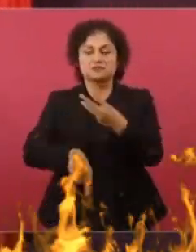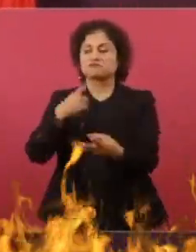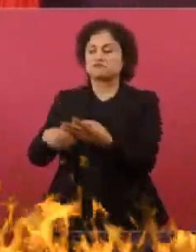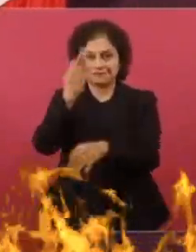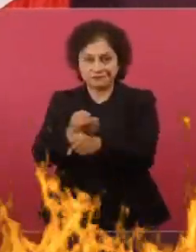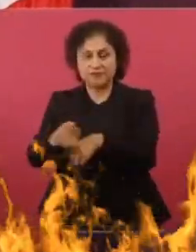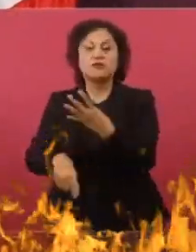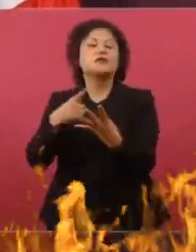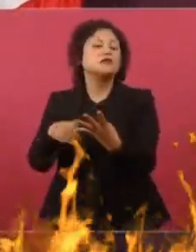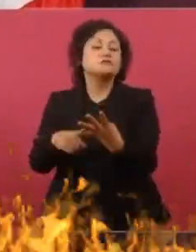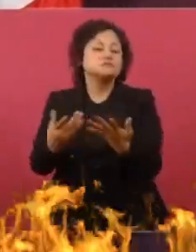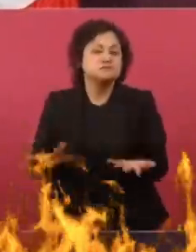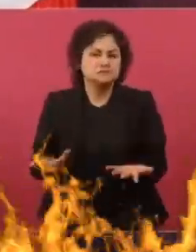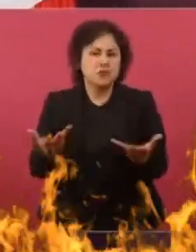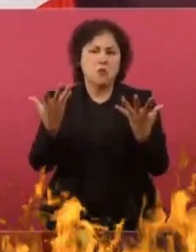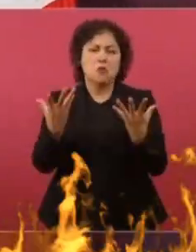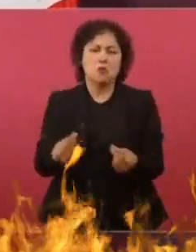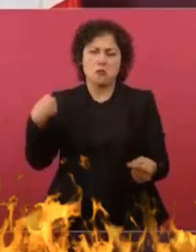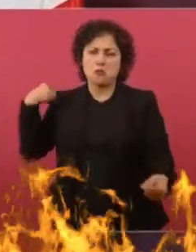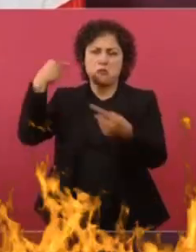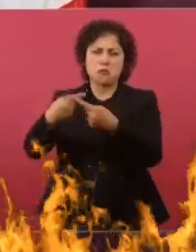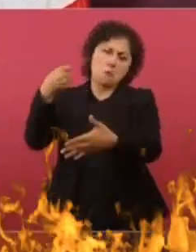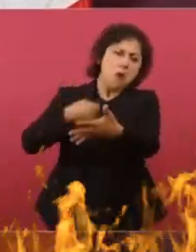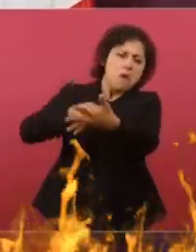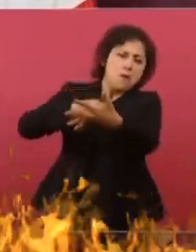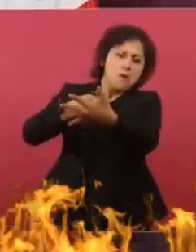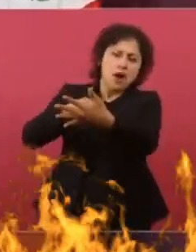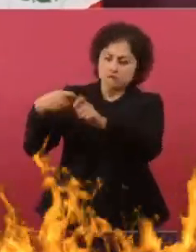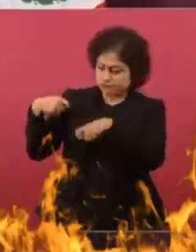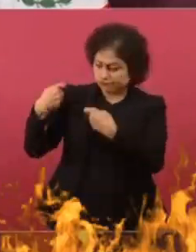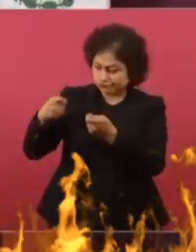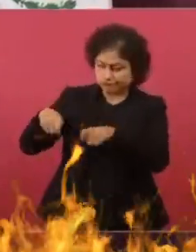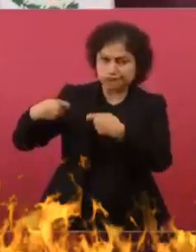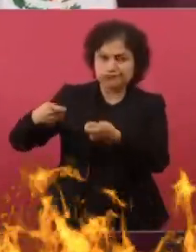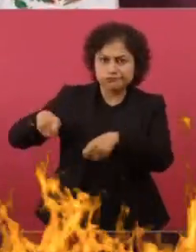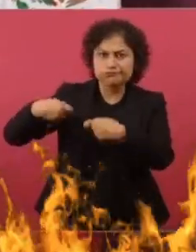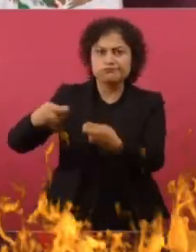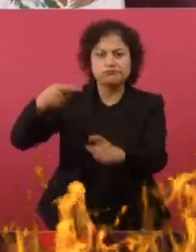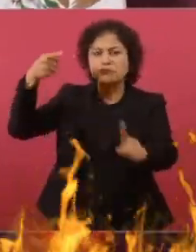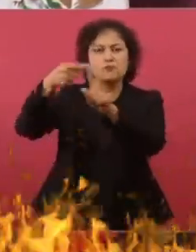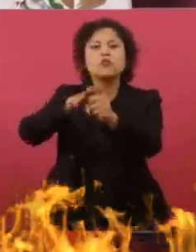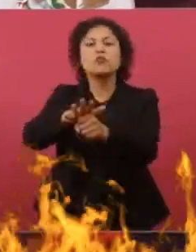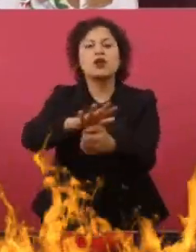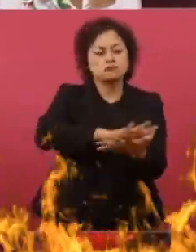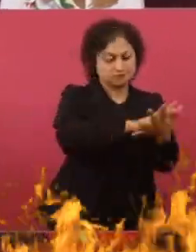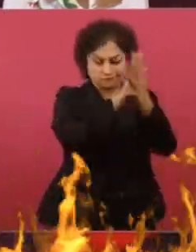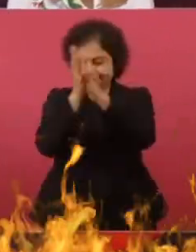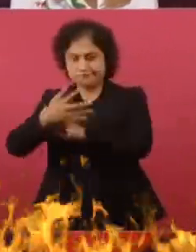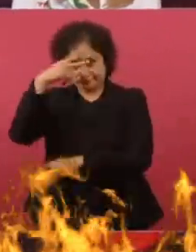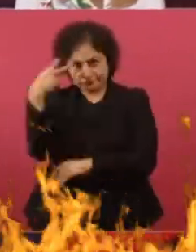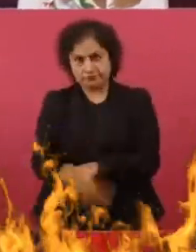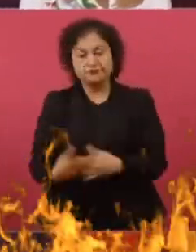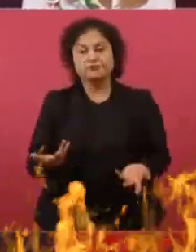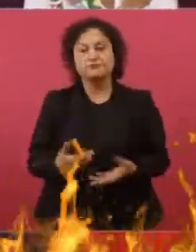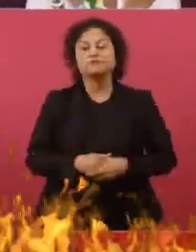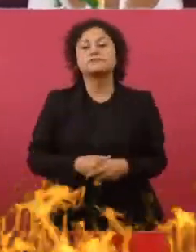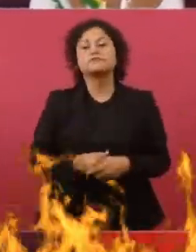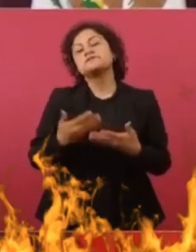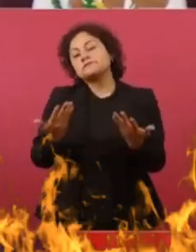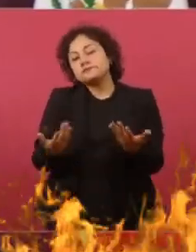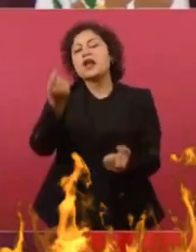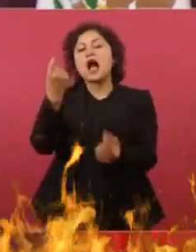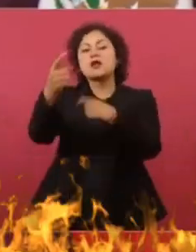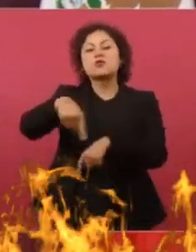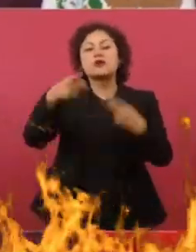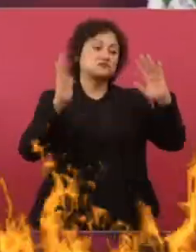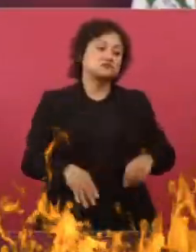movimiento estudiantil, de muchos que lucharon por las transformaciones de México. Algunos ya grandes